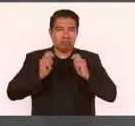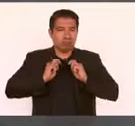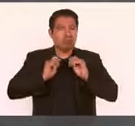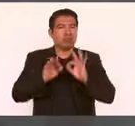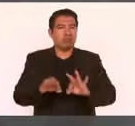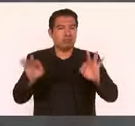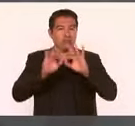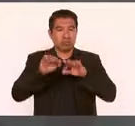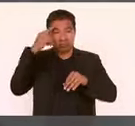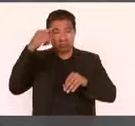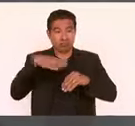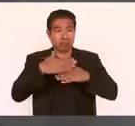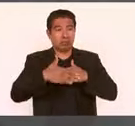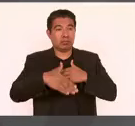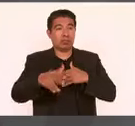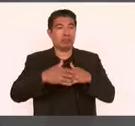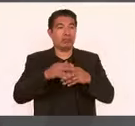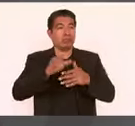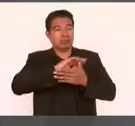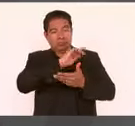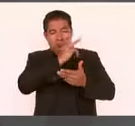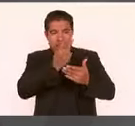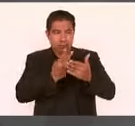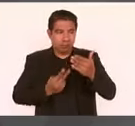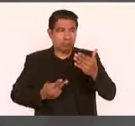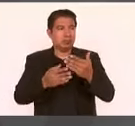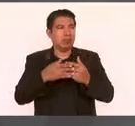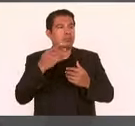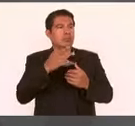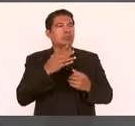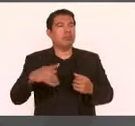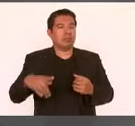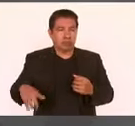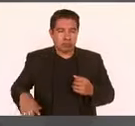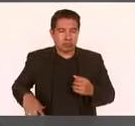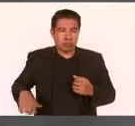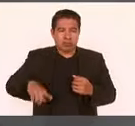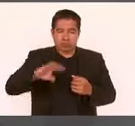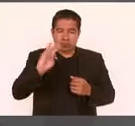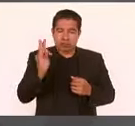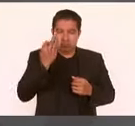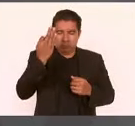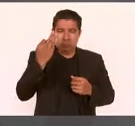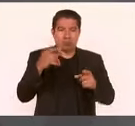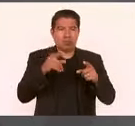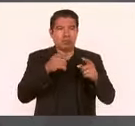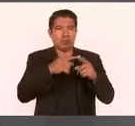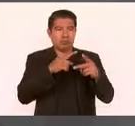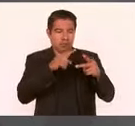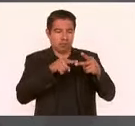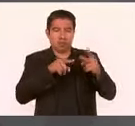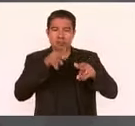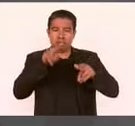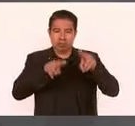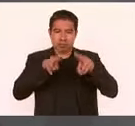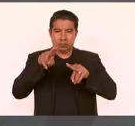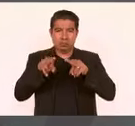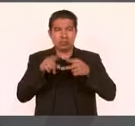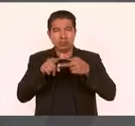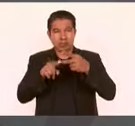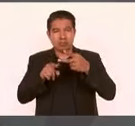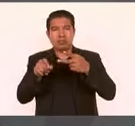Estado, con un verdadero programa conducido por el Gobierno federal en coordinación con los otros dos niveles de gobierno